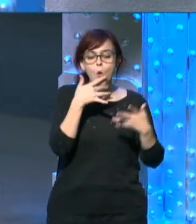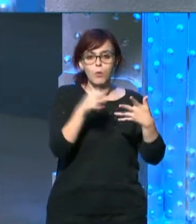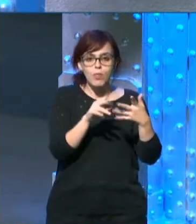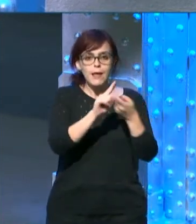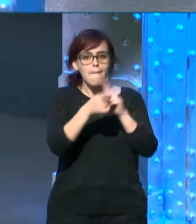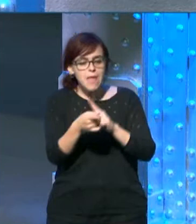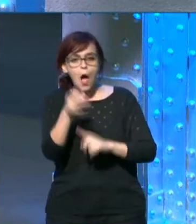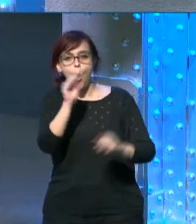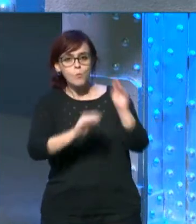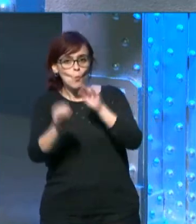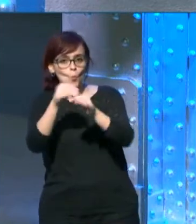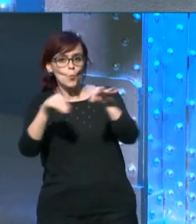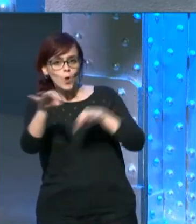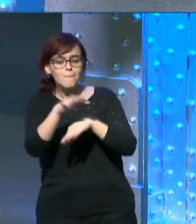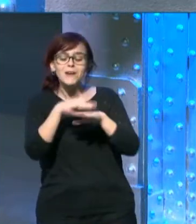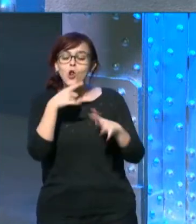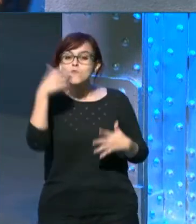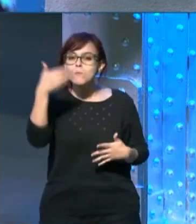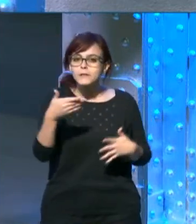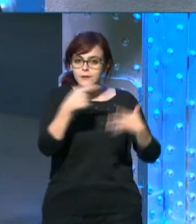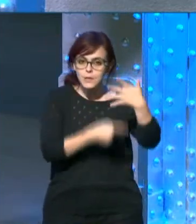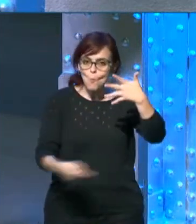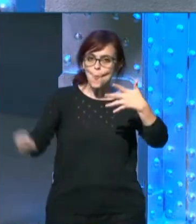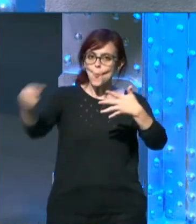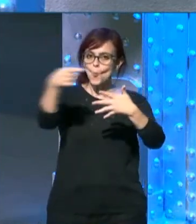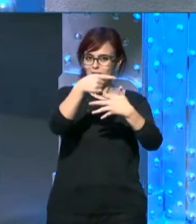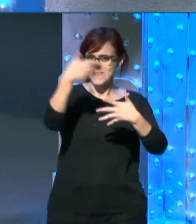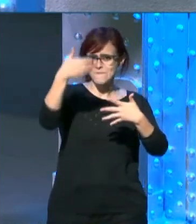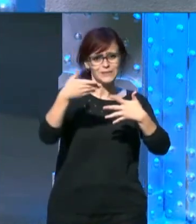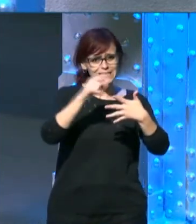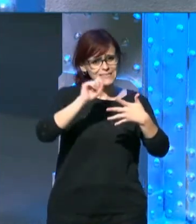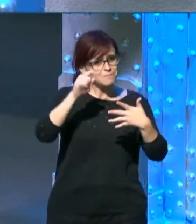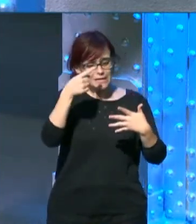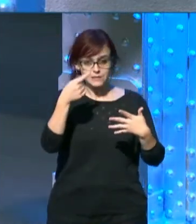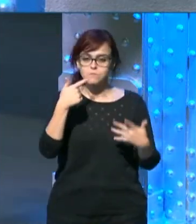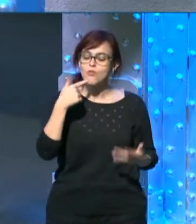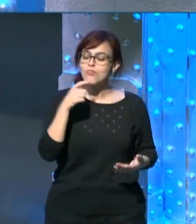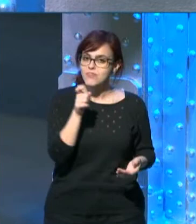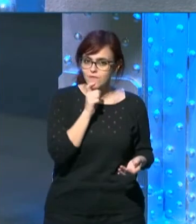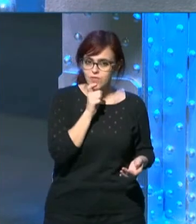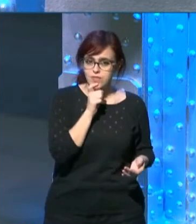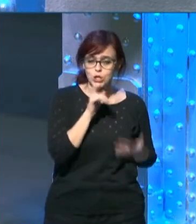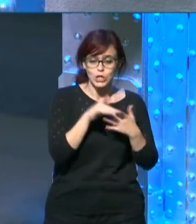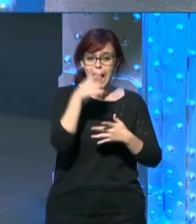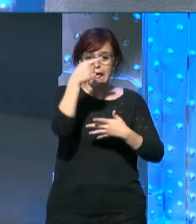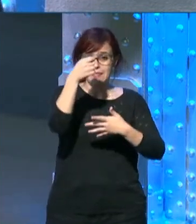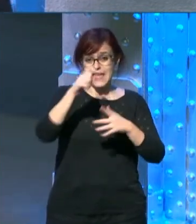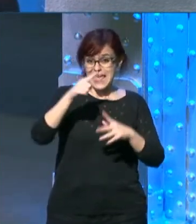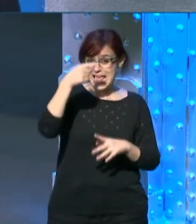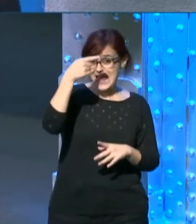modificados. Y sobre todo, priorizada. Clave, y es de las tareas más difíciles, tenemos que tener esa lista ordenada de